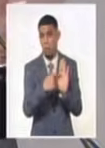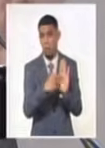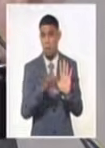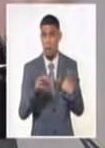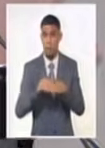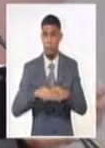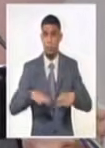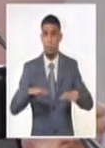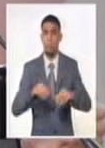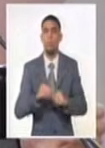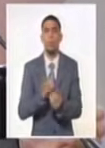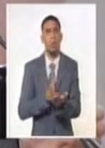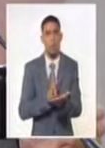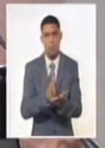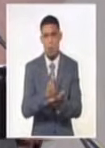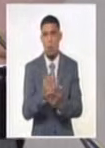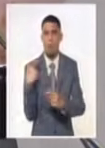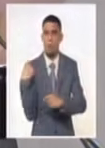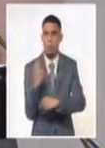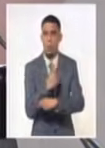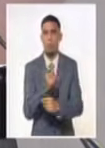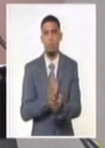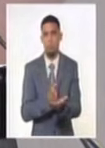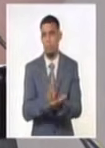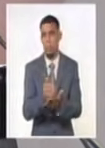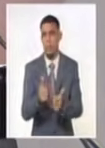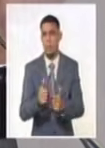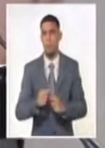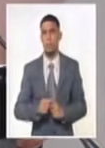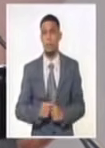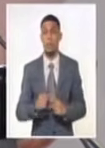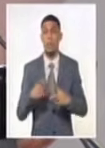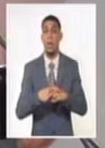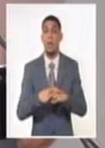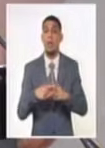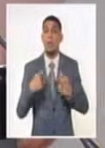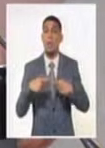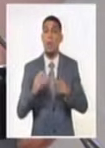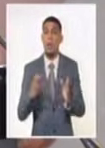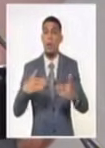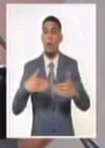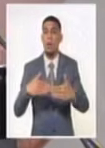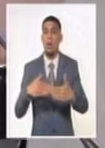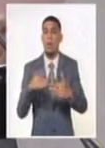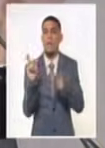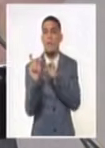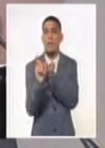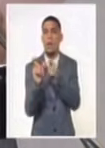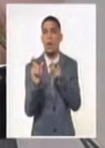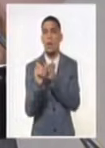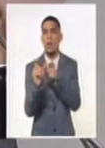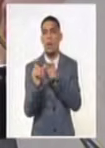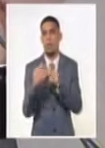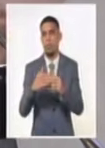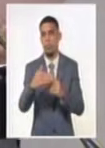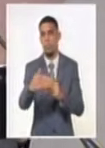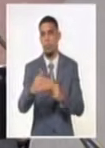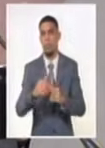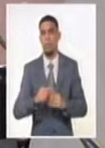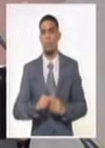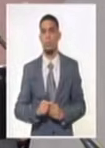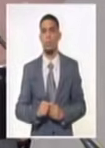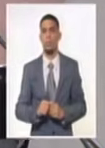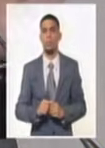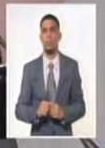que continuamos el curso escolar y pretendemos culminarlo en las fechas habituales. Obviamente este no será un